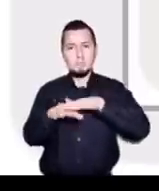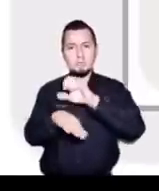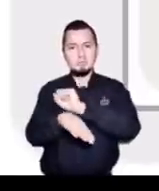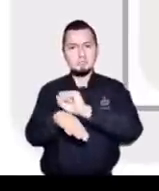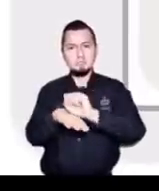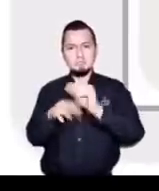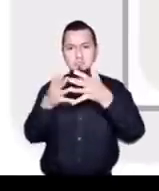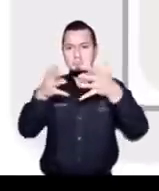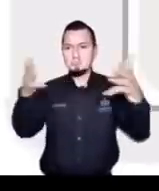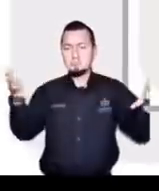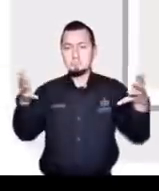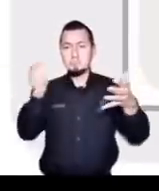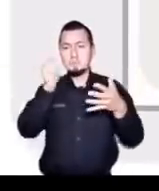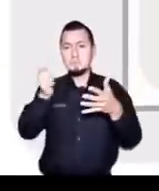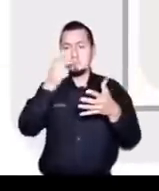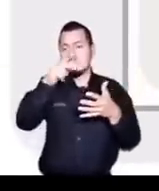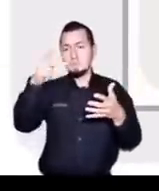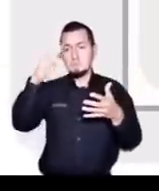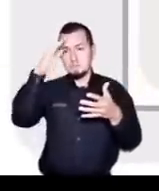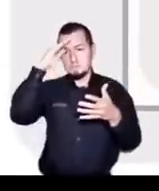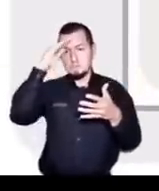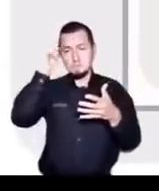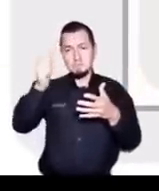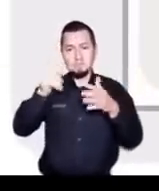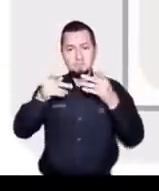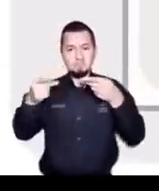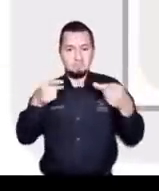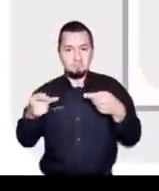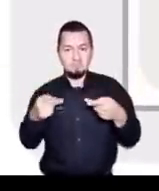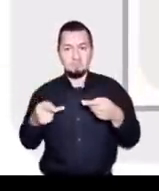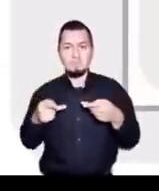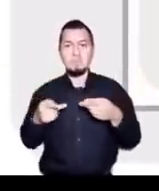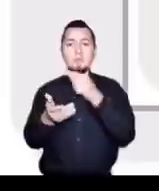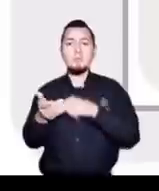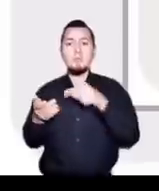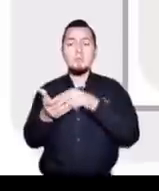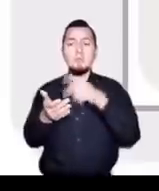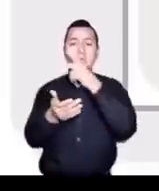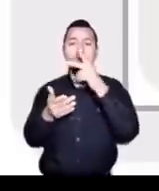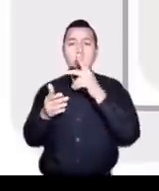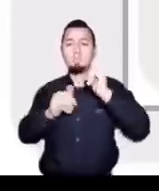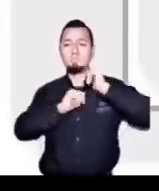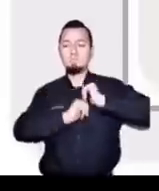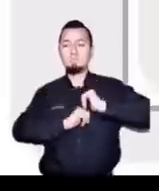las zonas donde van los equipamientos para todo el sistema de recaudo y los torniquetes.